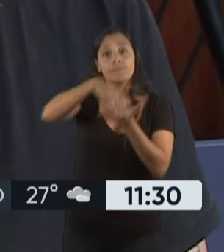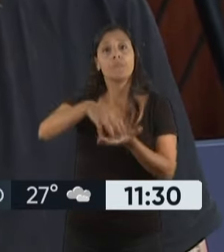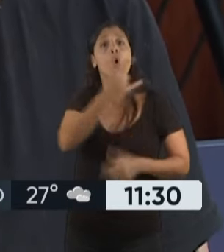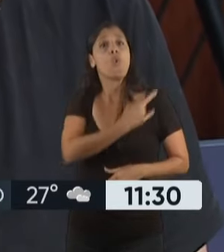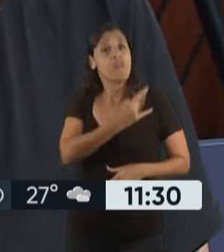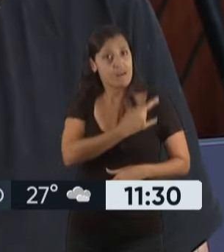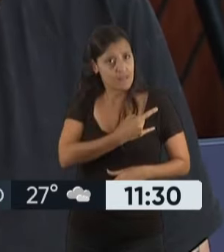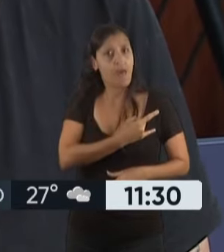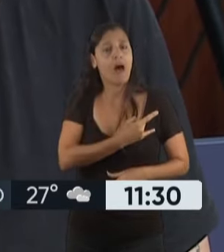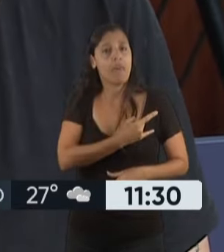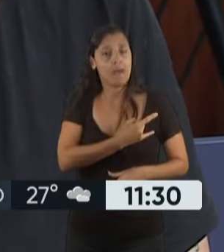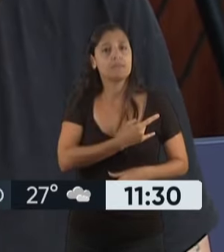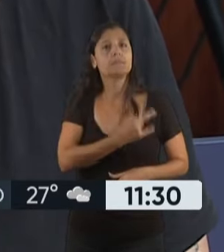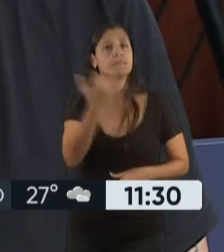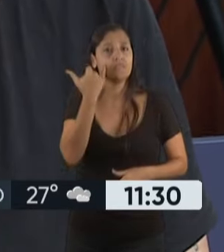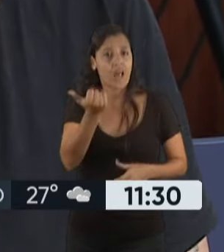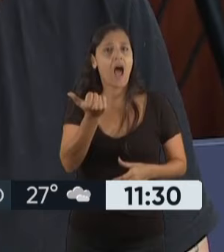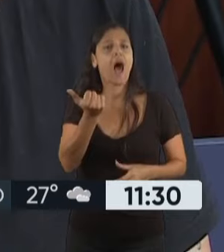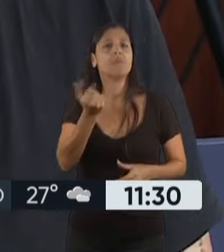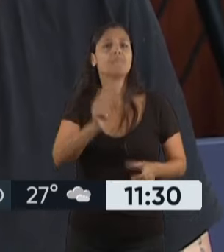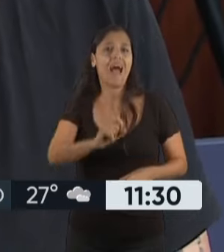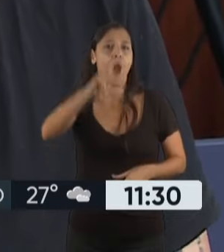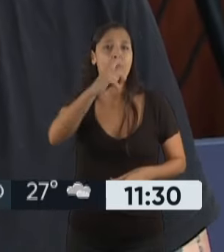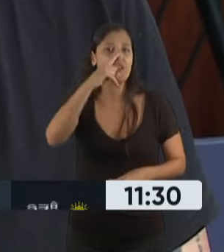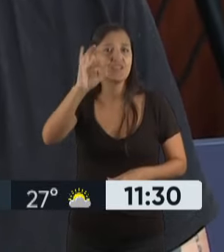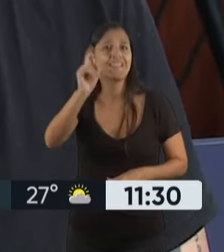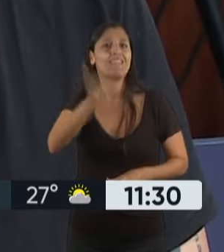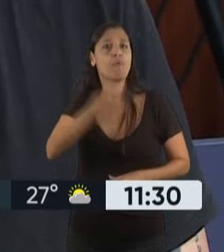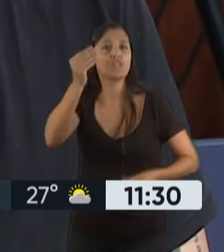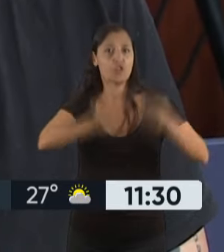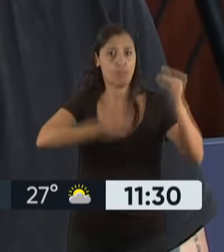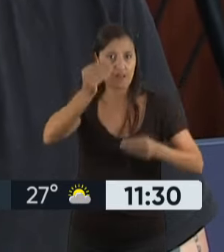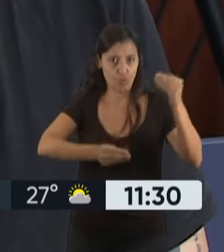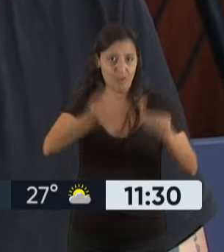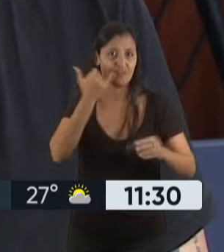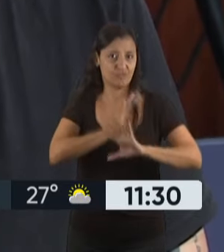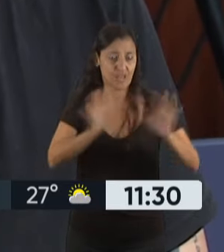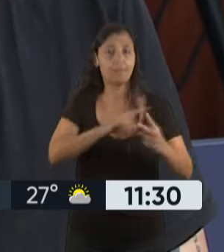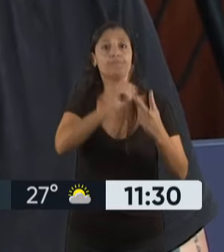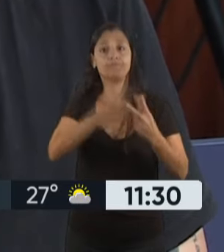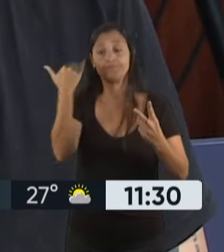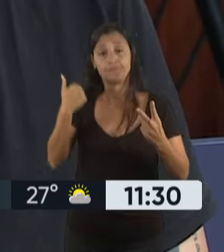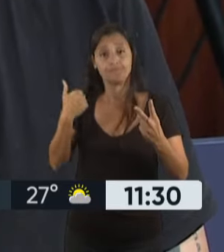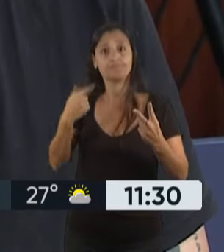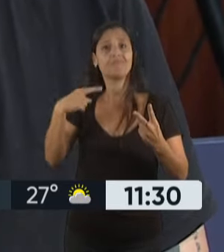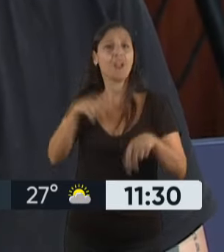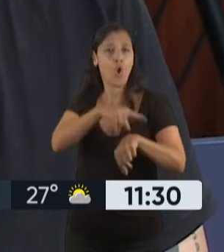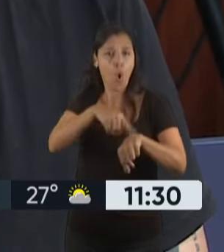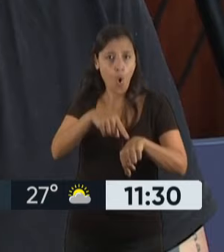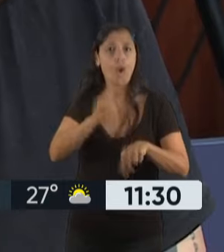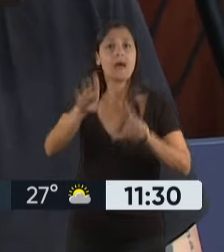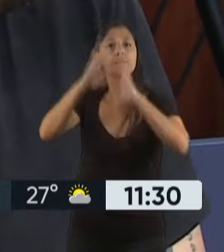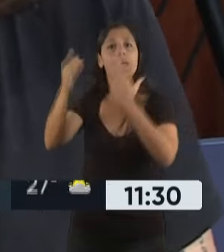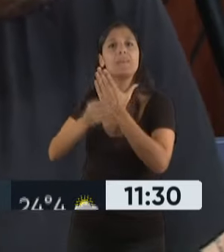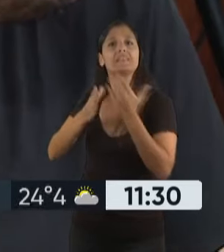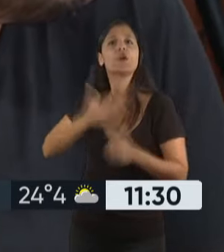ha recibido un aumento del presupuesto del 70 por sobre los gastos de funcionamiento en las últimas horas por parte del Ministerio